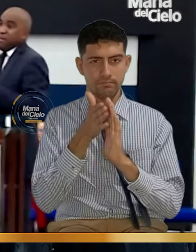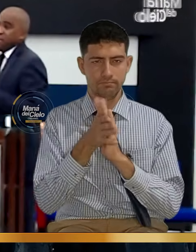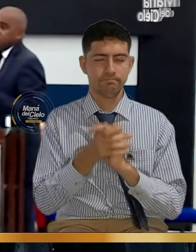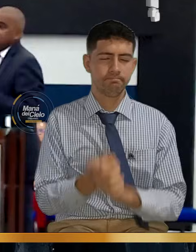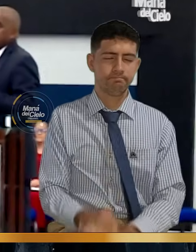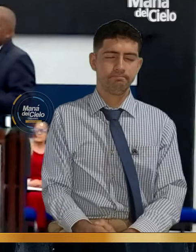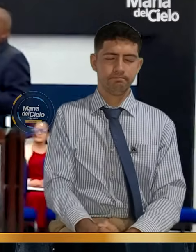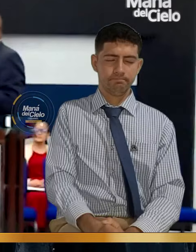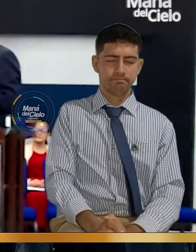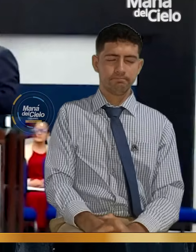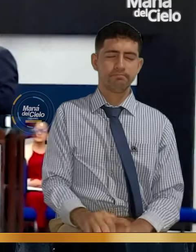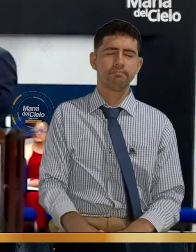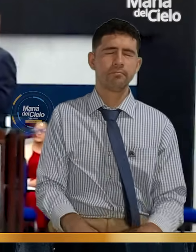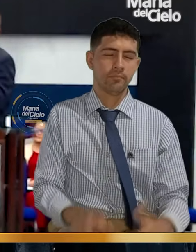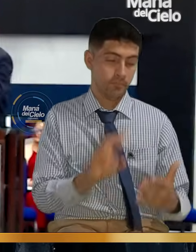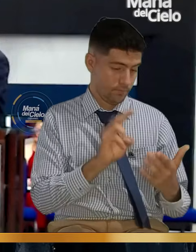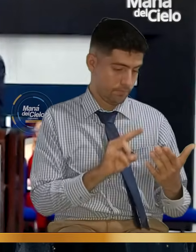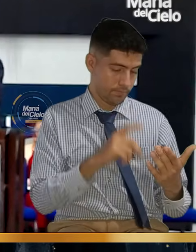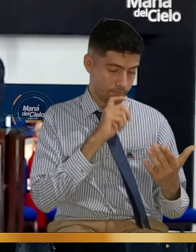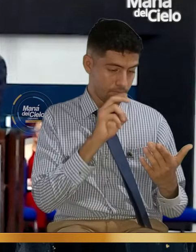iglesia. Lea la palabra.